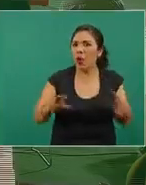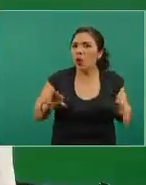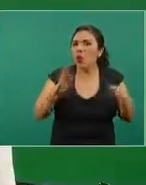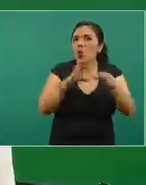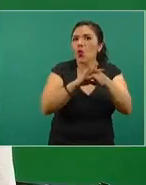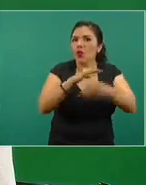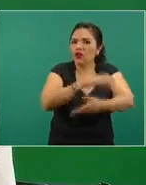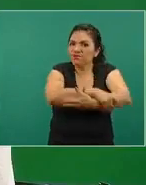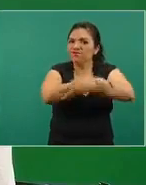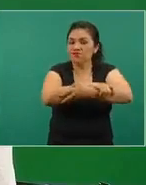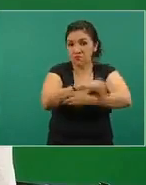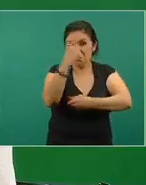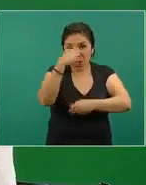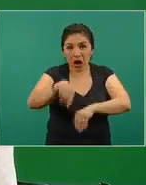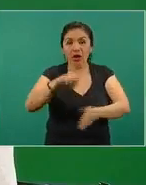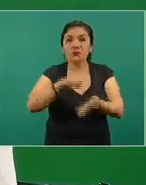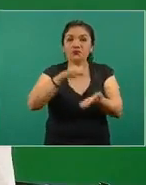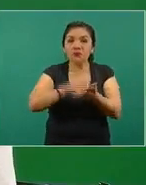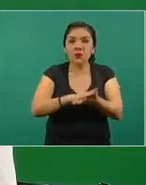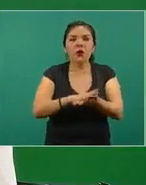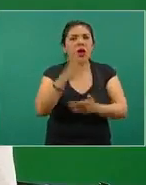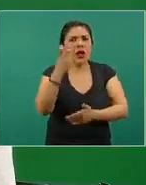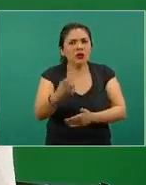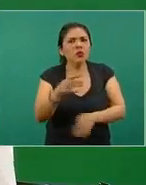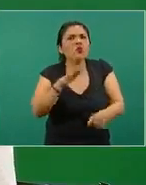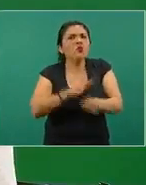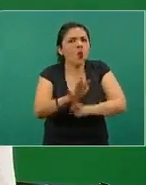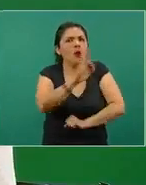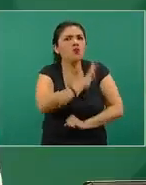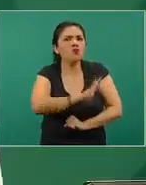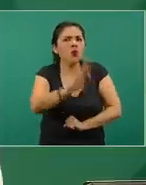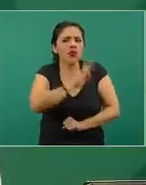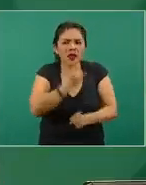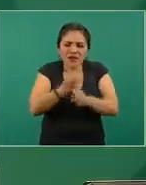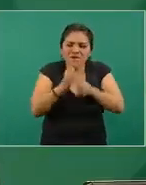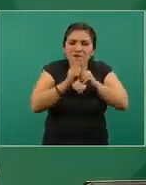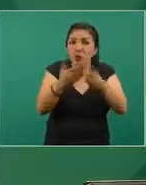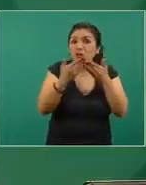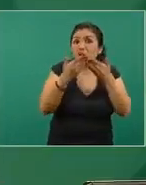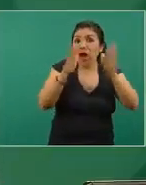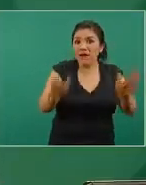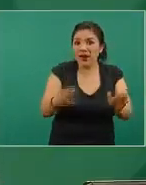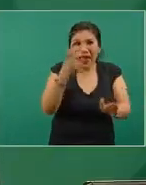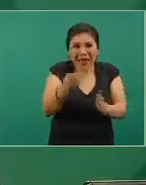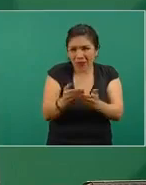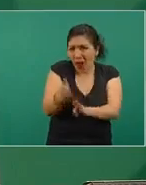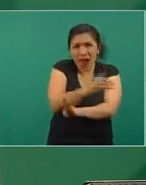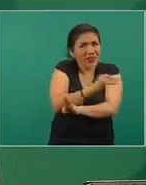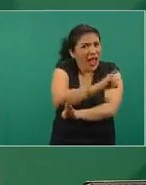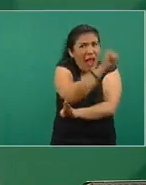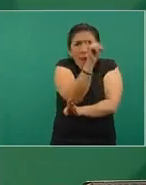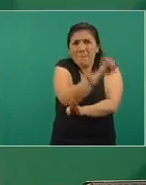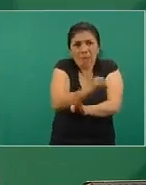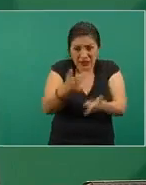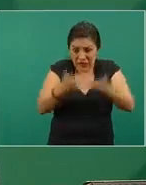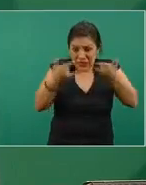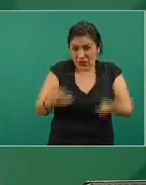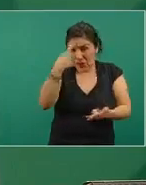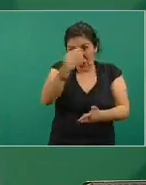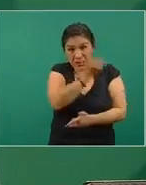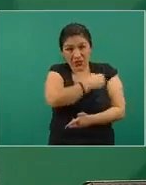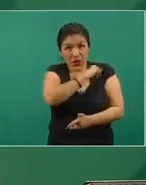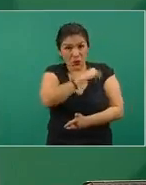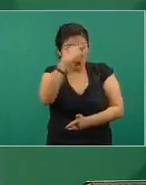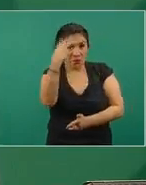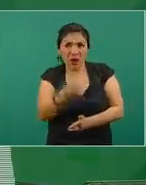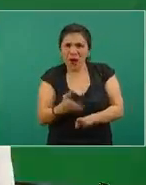mano para establecer no solamente las capacidades de tener datos abiertos, esto jamás había ocurrido en la historia de la salud pública